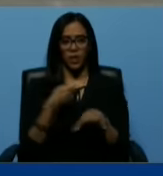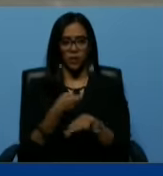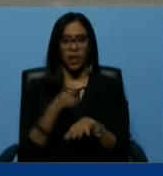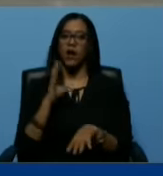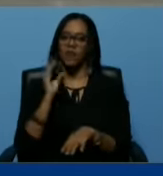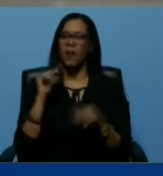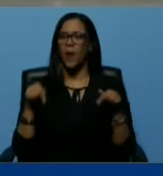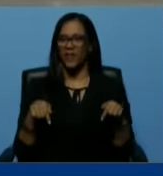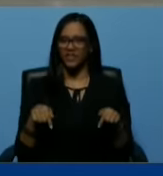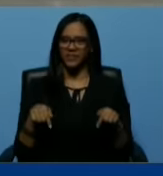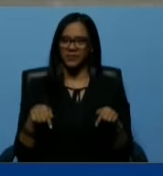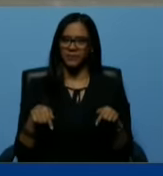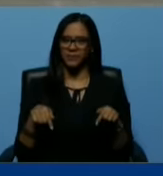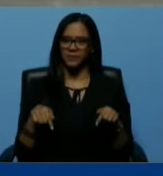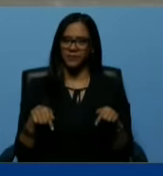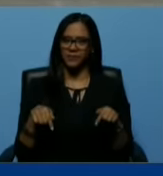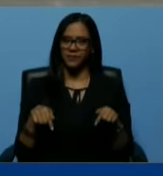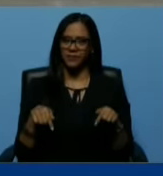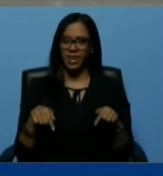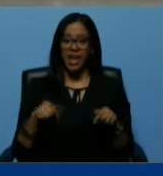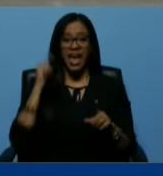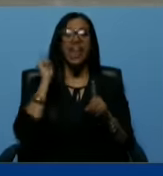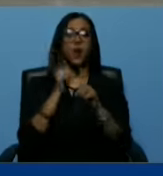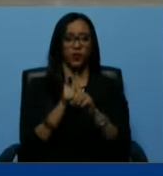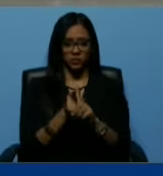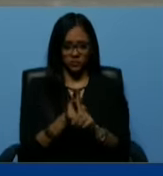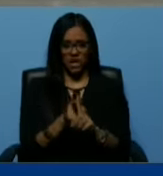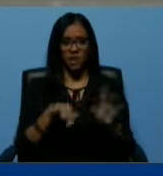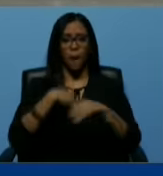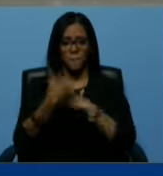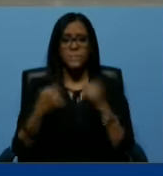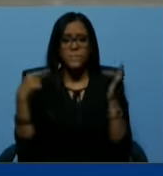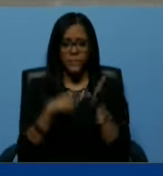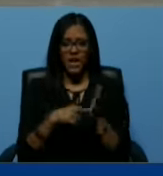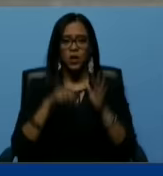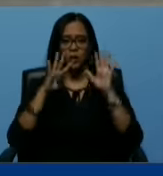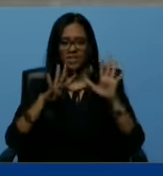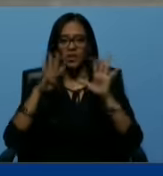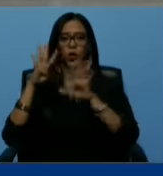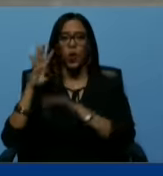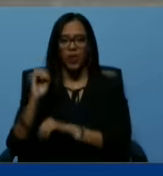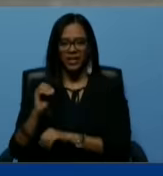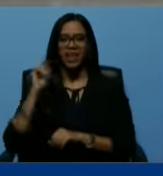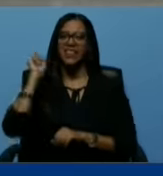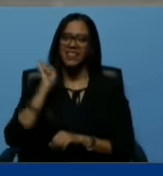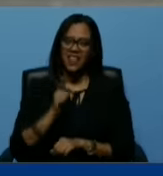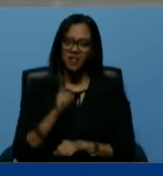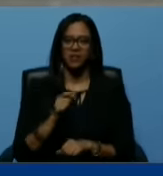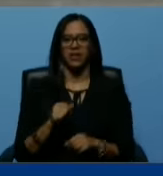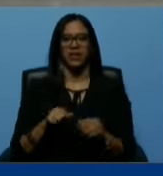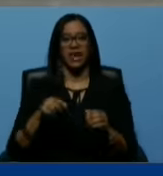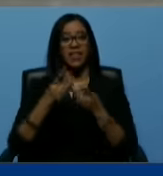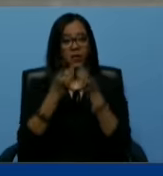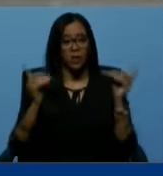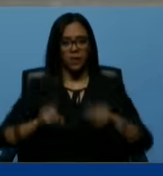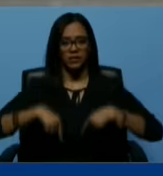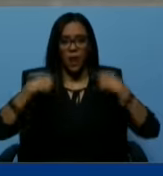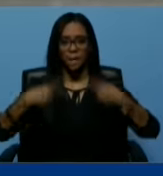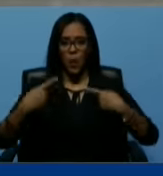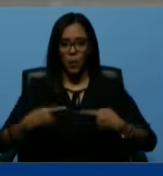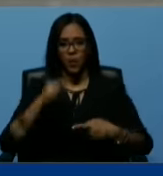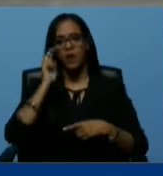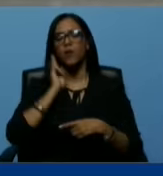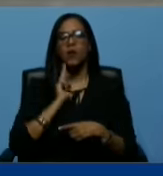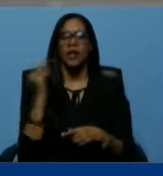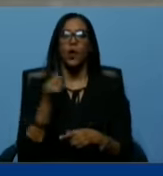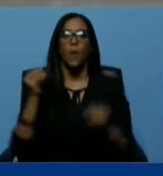hablábamos ahorita. El objetivo estratégico 1990 debe ser la democracia popular bolivariana